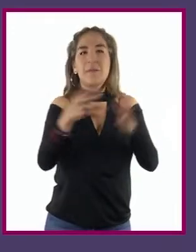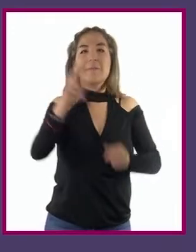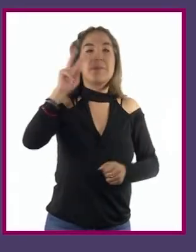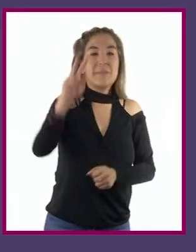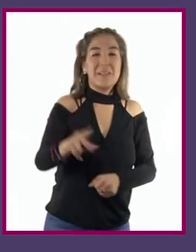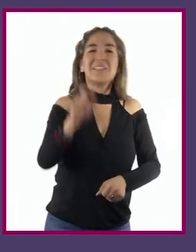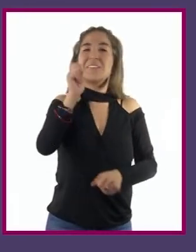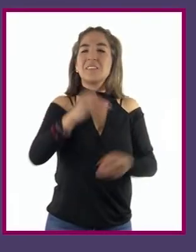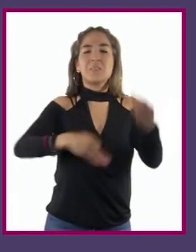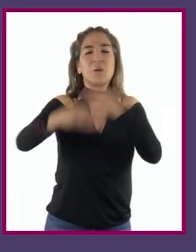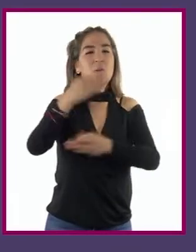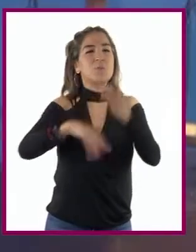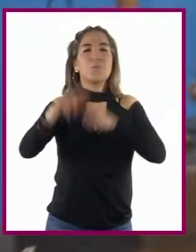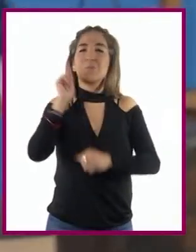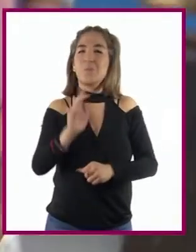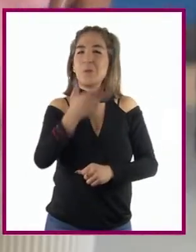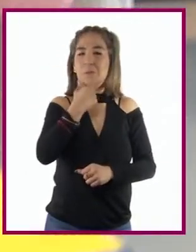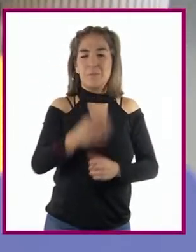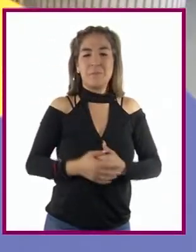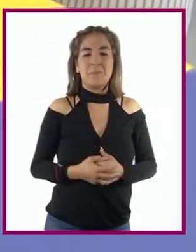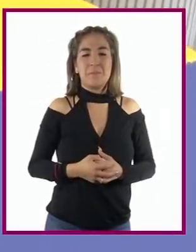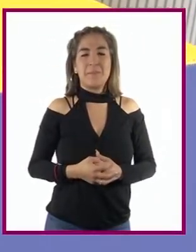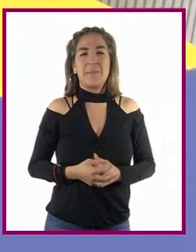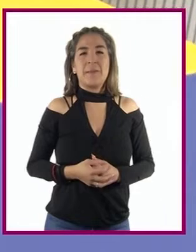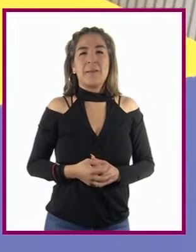observar todas y todos.